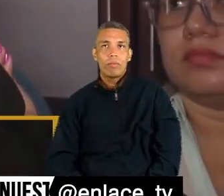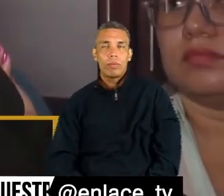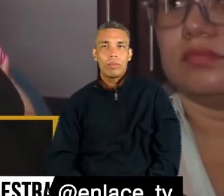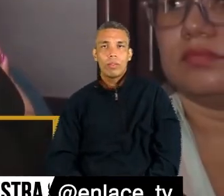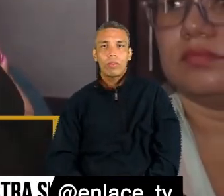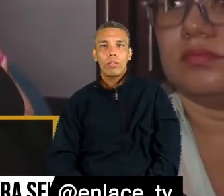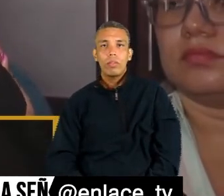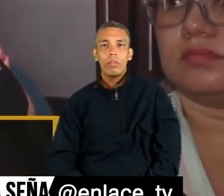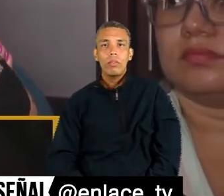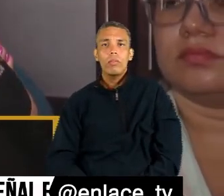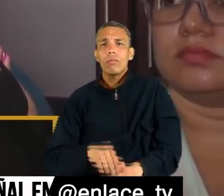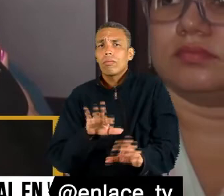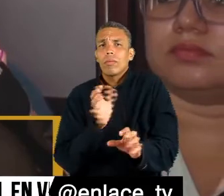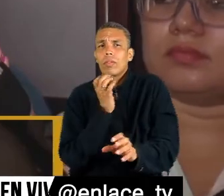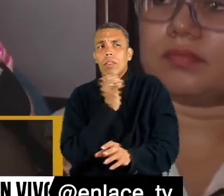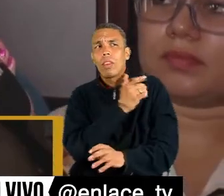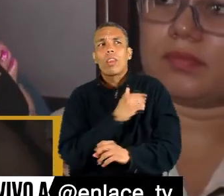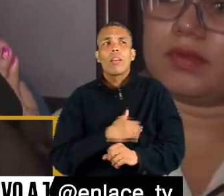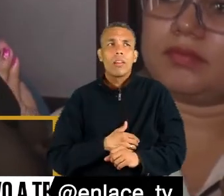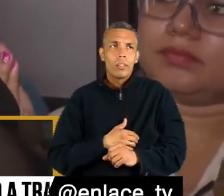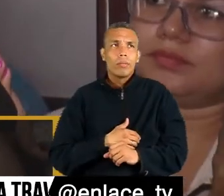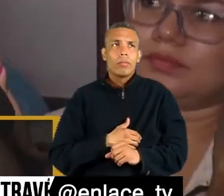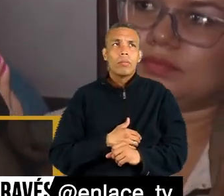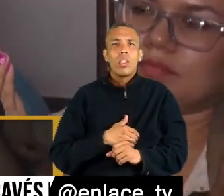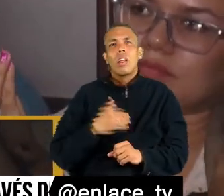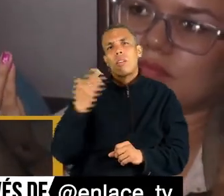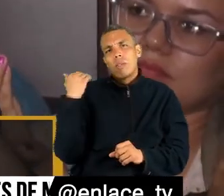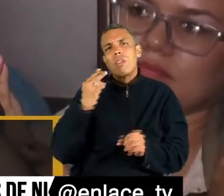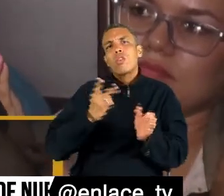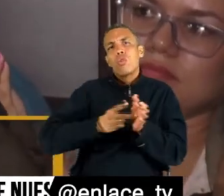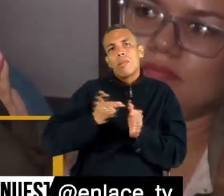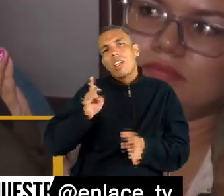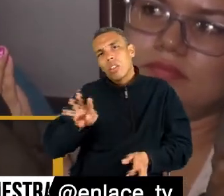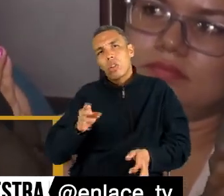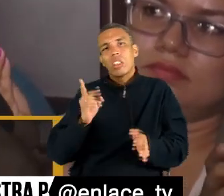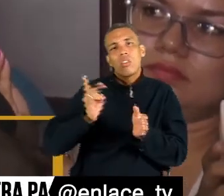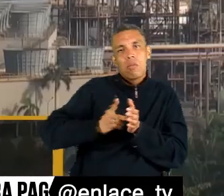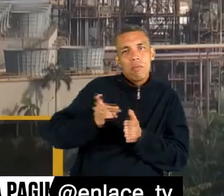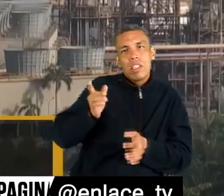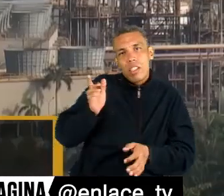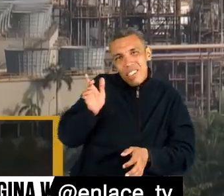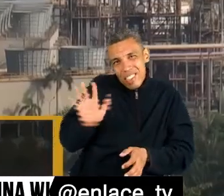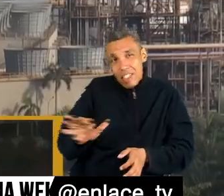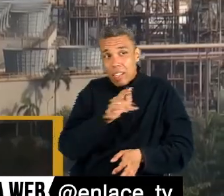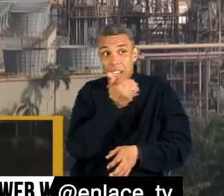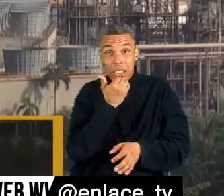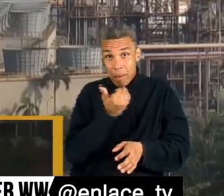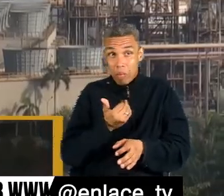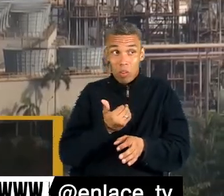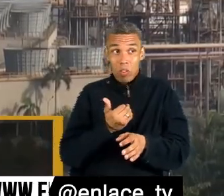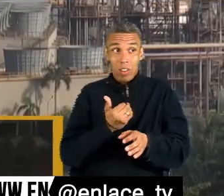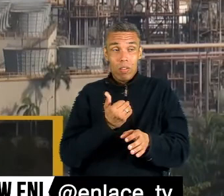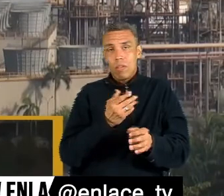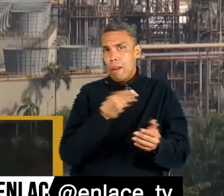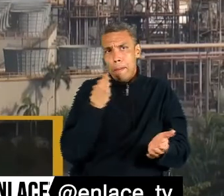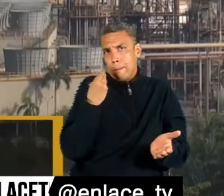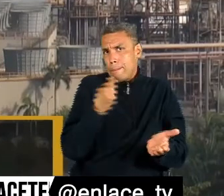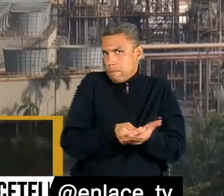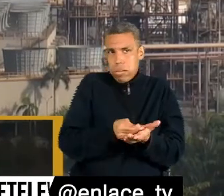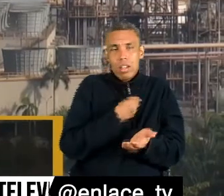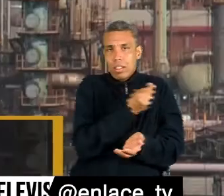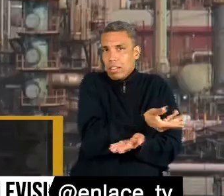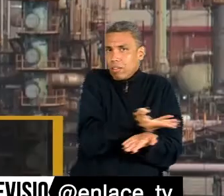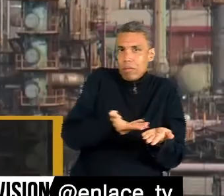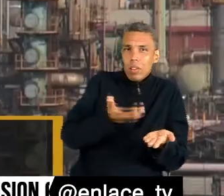Solamente hoy podemos cobrar, revisar el 14 y el 15. Si las percepciones resultaran ciertas,